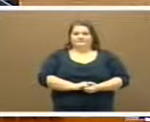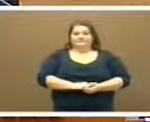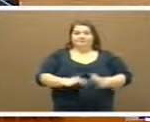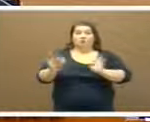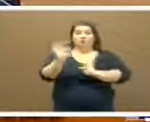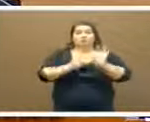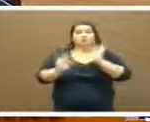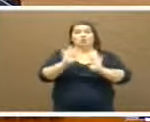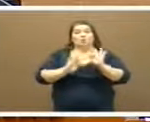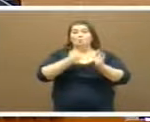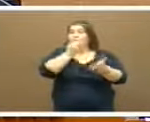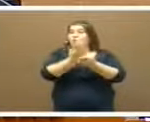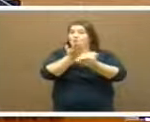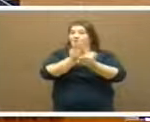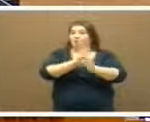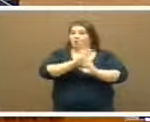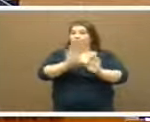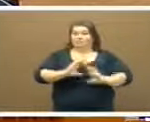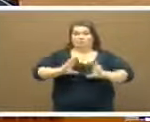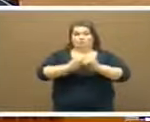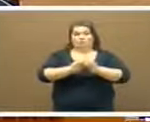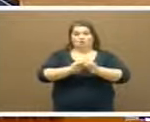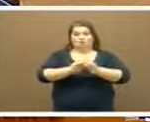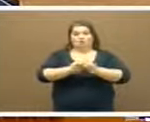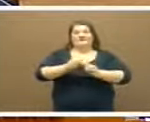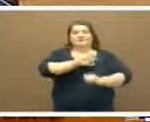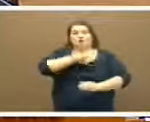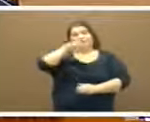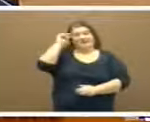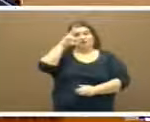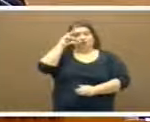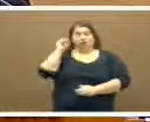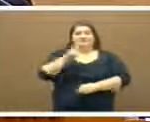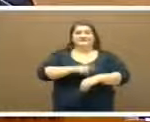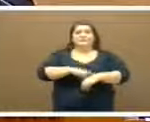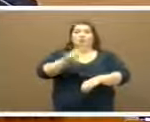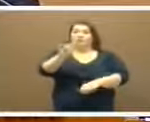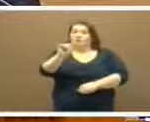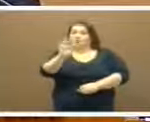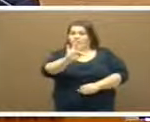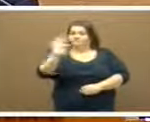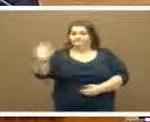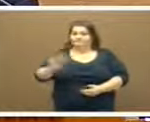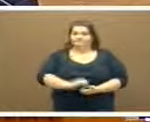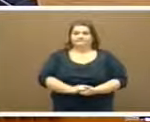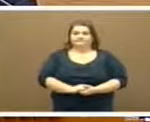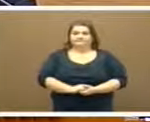Turno final del proponente en esta agrupación de enmiendas. Señor Casco, tiene la palabra por tiempo de 2 minutos.